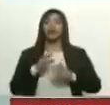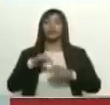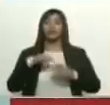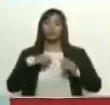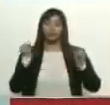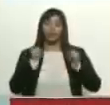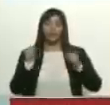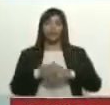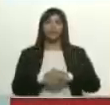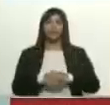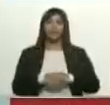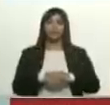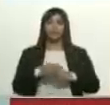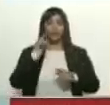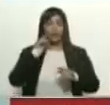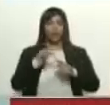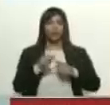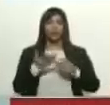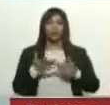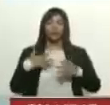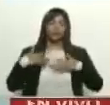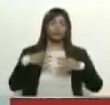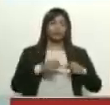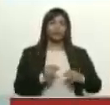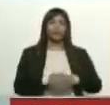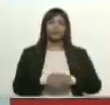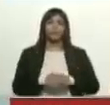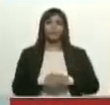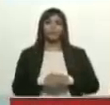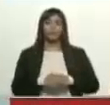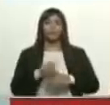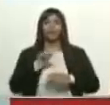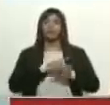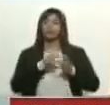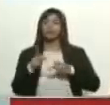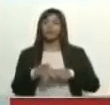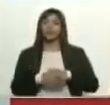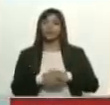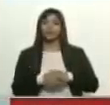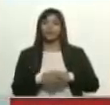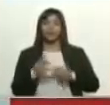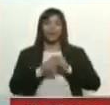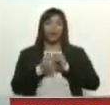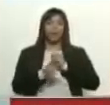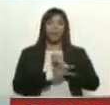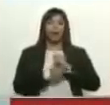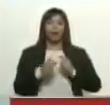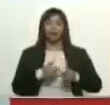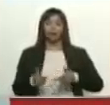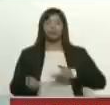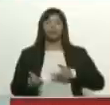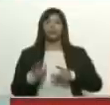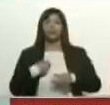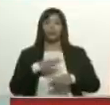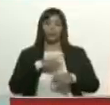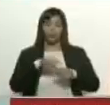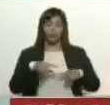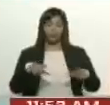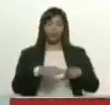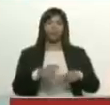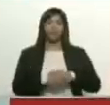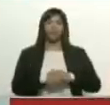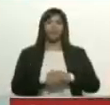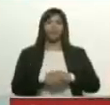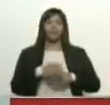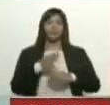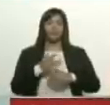Mérida, con el objetivo de apropiarse en ese plan del parque de armas albergado en ese recinto,